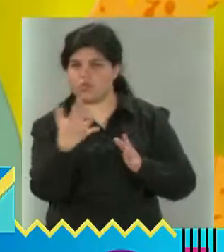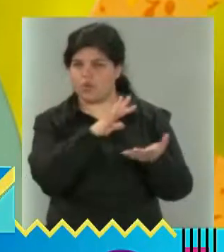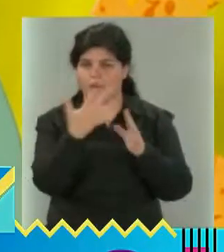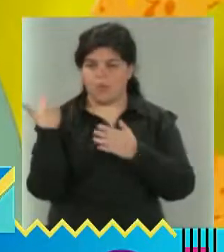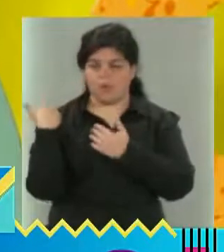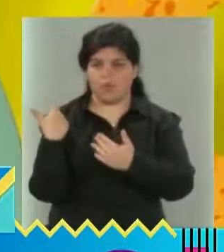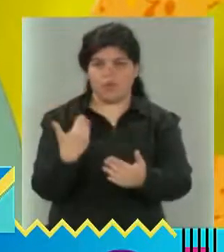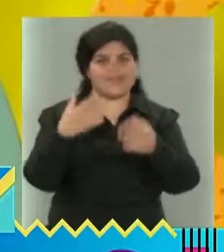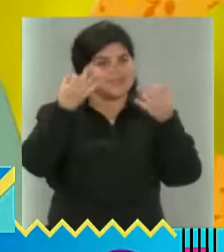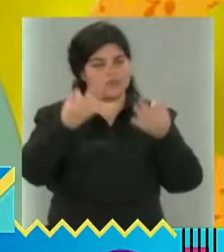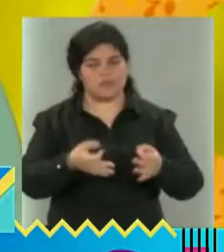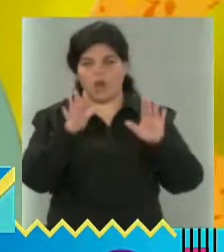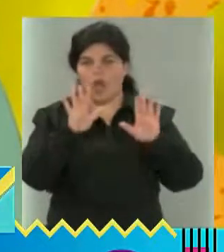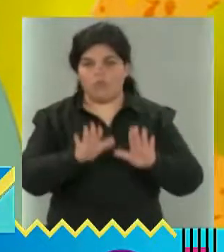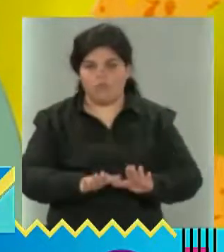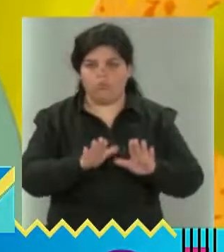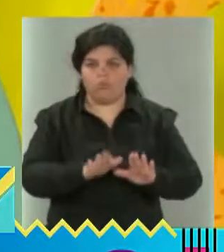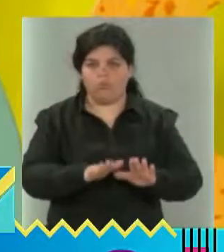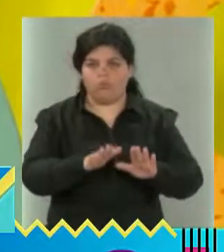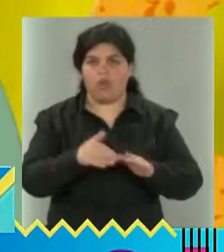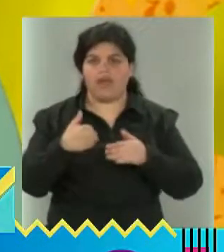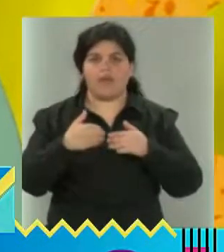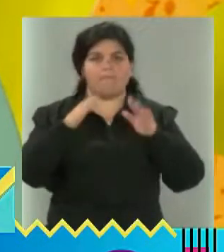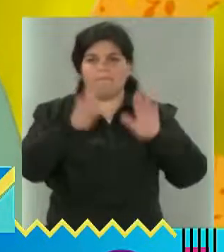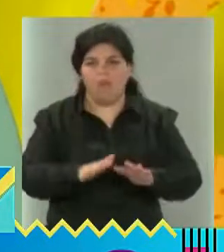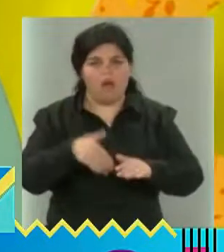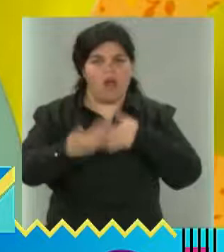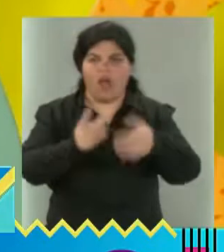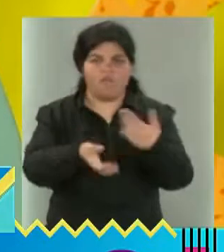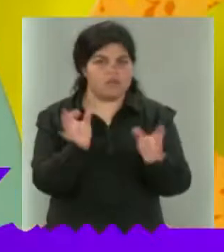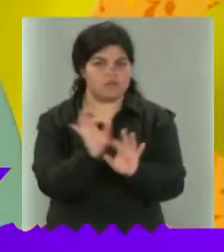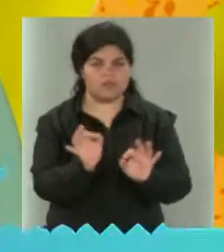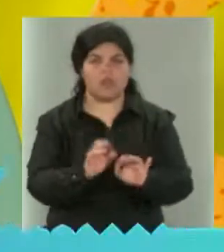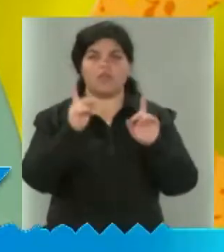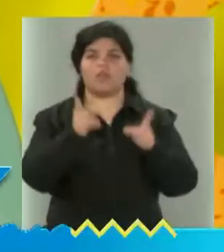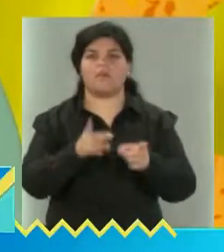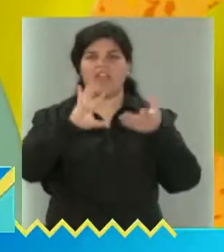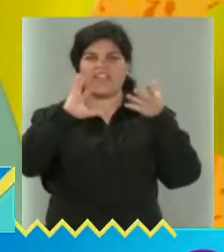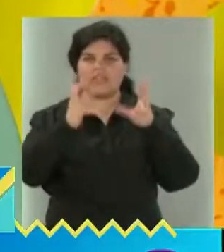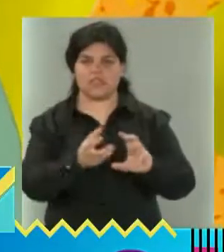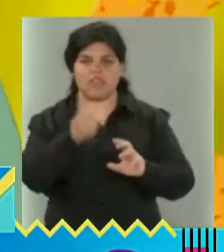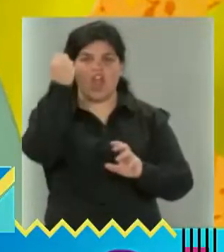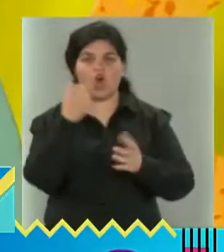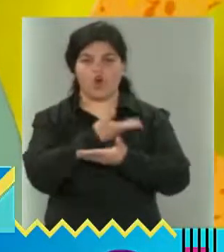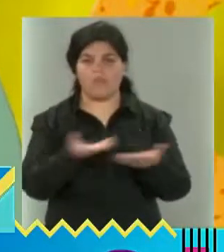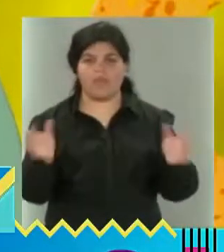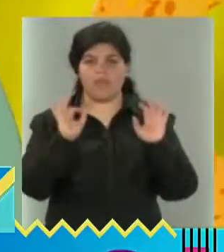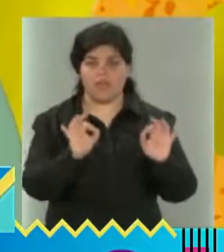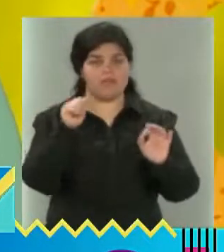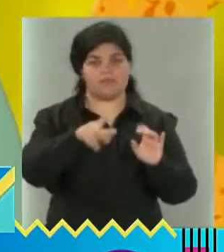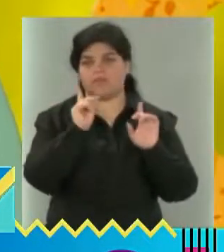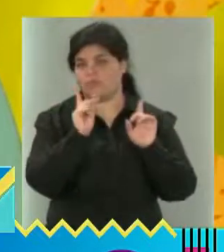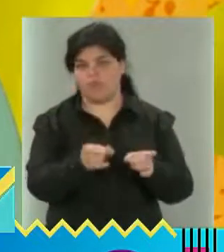un estancamiento de la actividad y, bueno, y los avatares de estas últimas crisis macroeconómicas la han golpeado bastante fuerte,